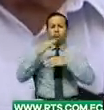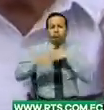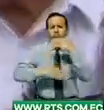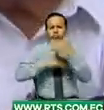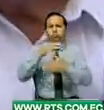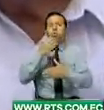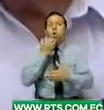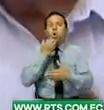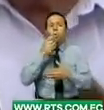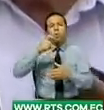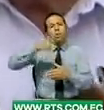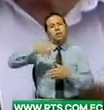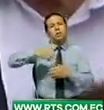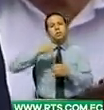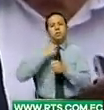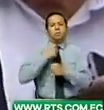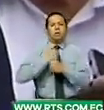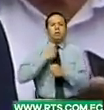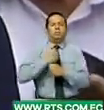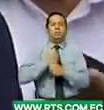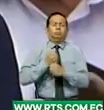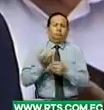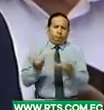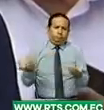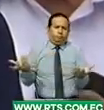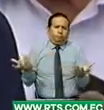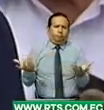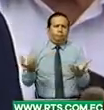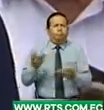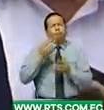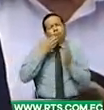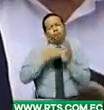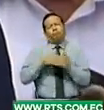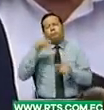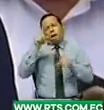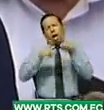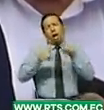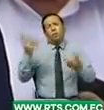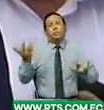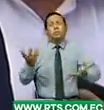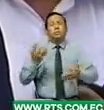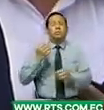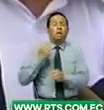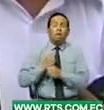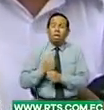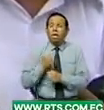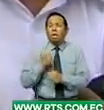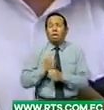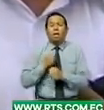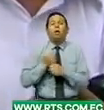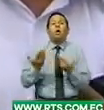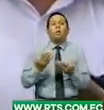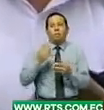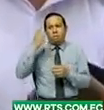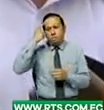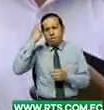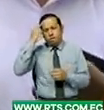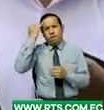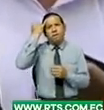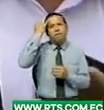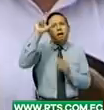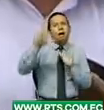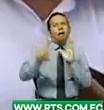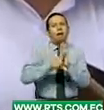de empleo. Mire, mientras ellos pierden el tiempo en cómo poner obstáculos para el desarrollo